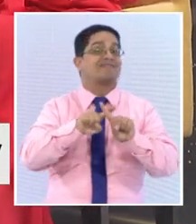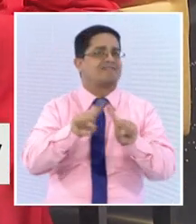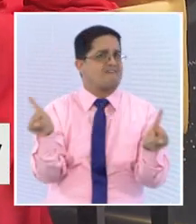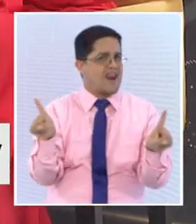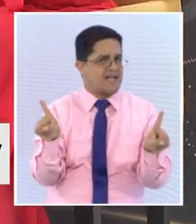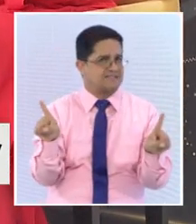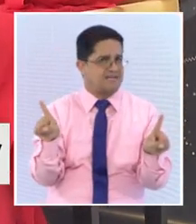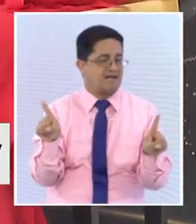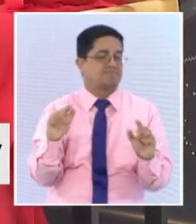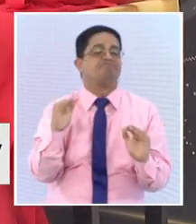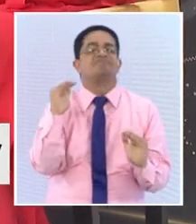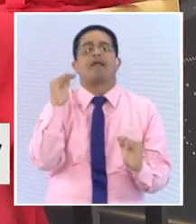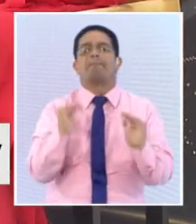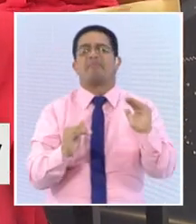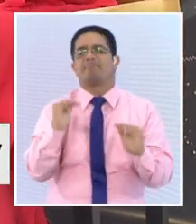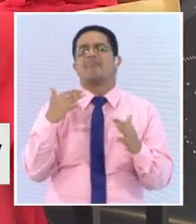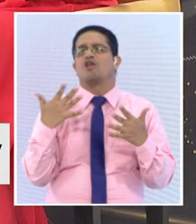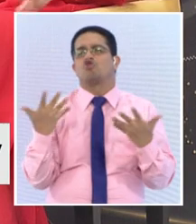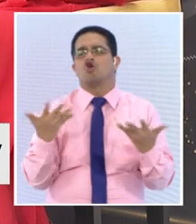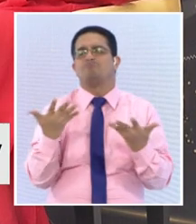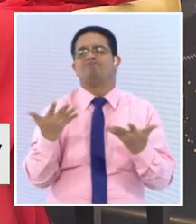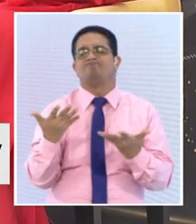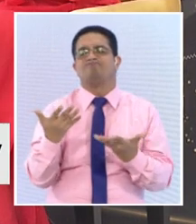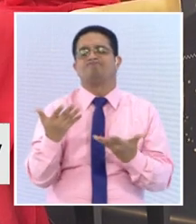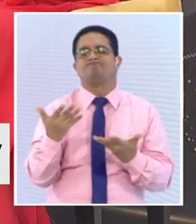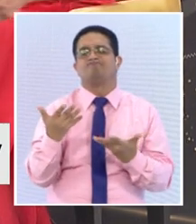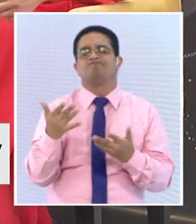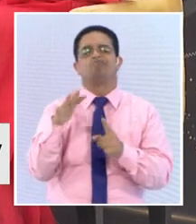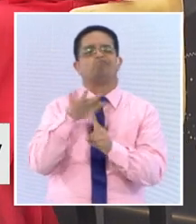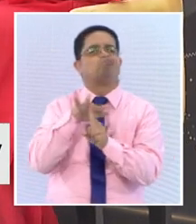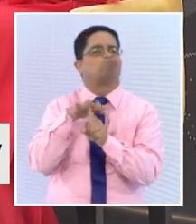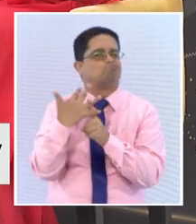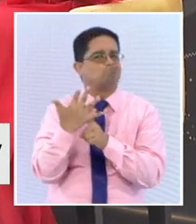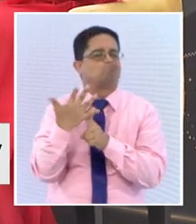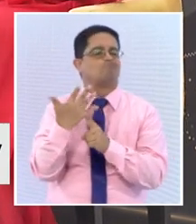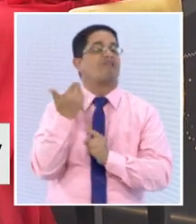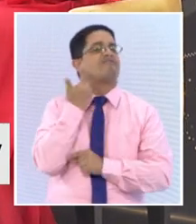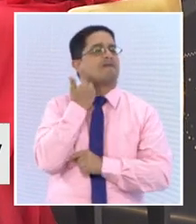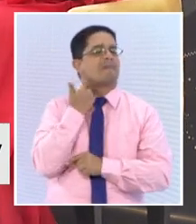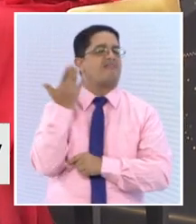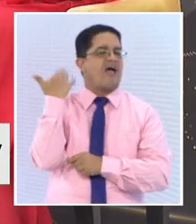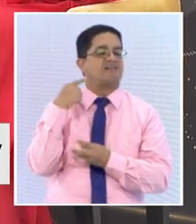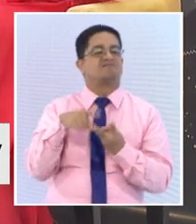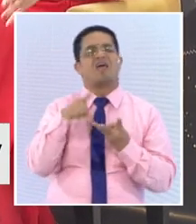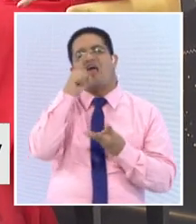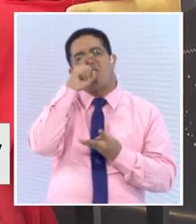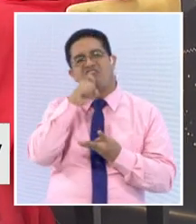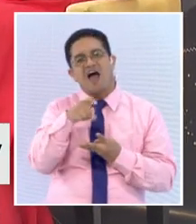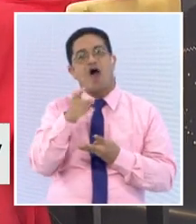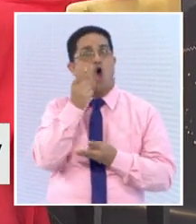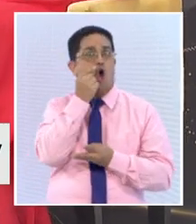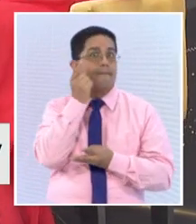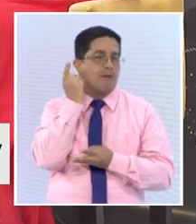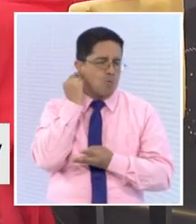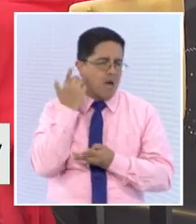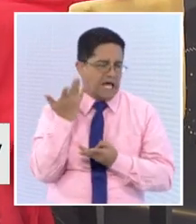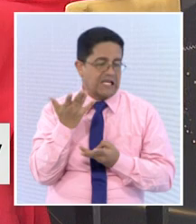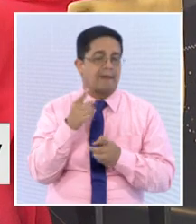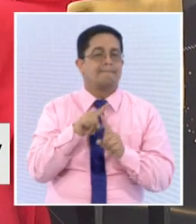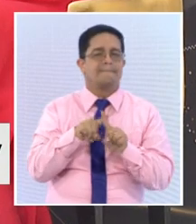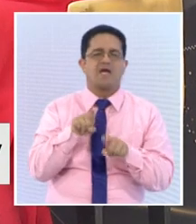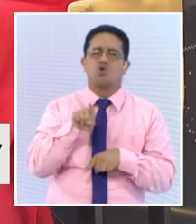diferente dependiendo de todo lo que hay que tomar en cuenta, patologías previas, edad, sexo y demás. Pero en